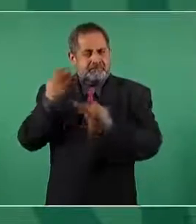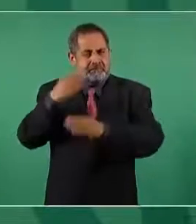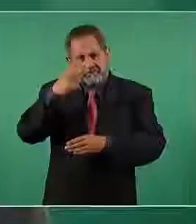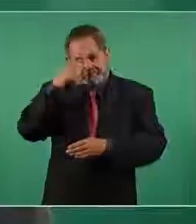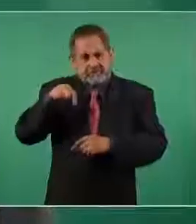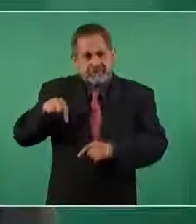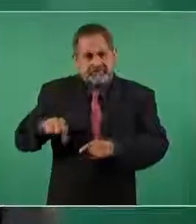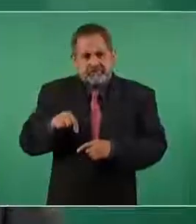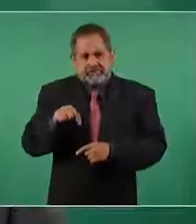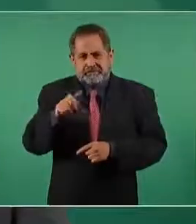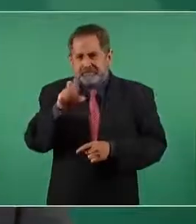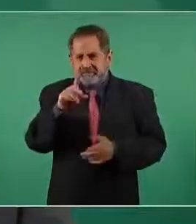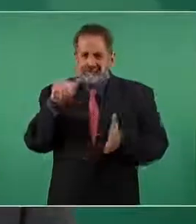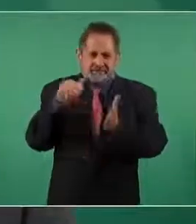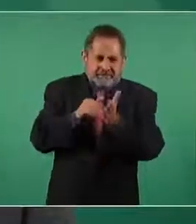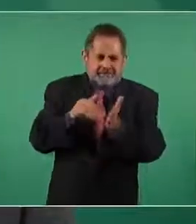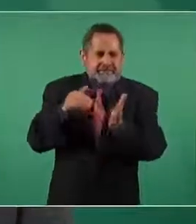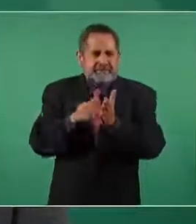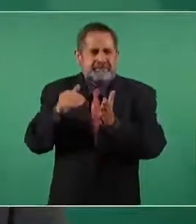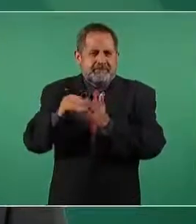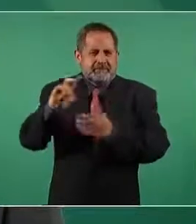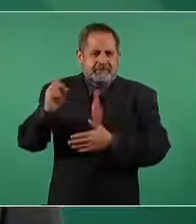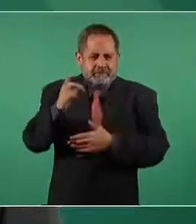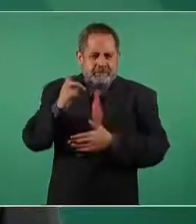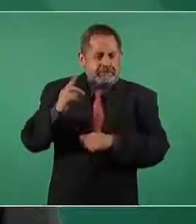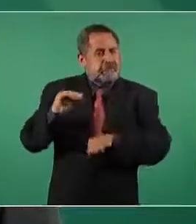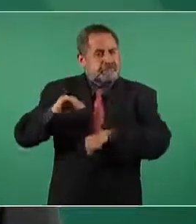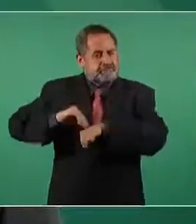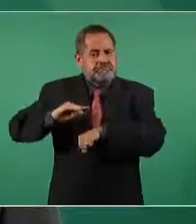México 30 mil millones de dólares,